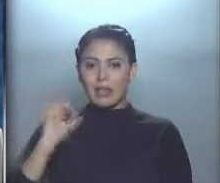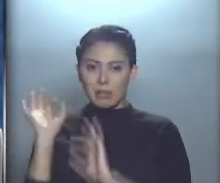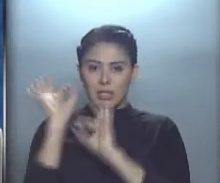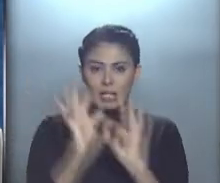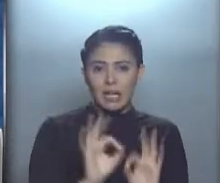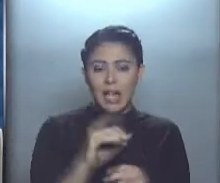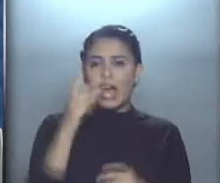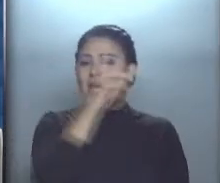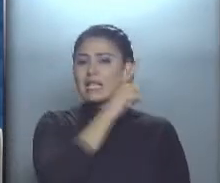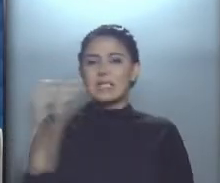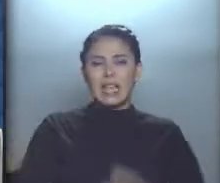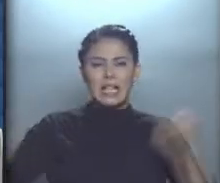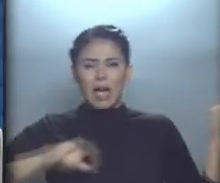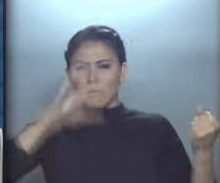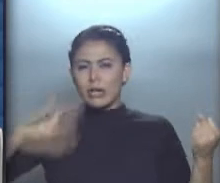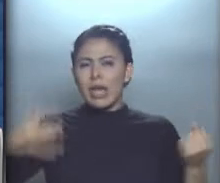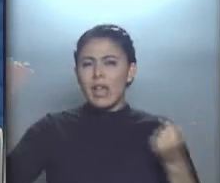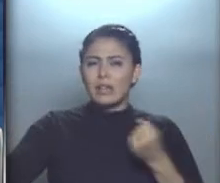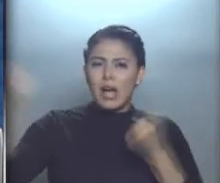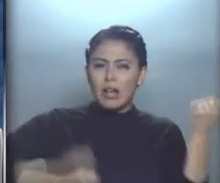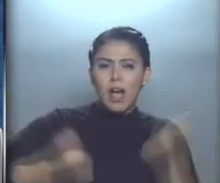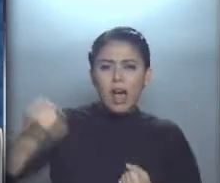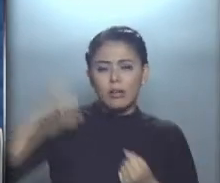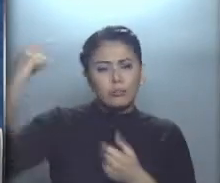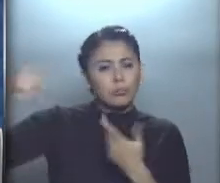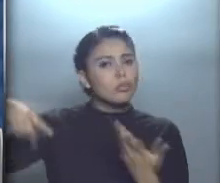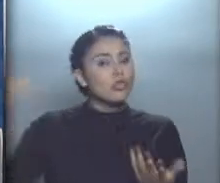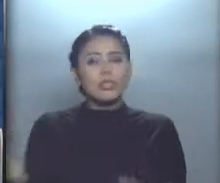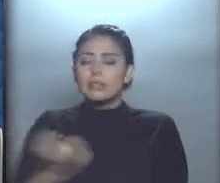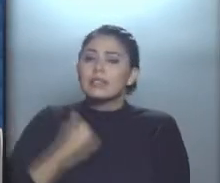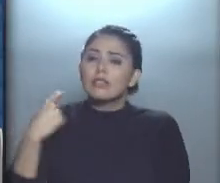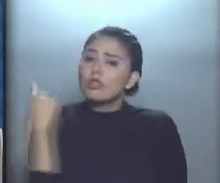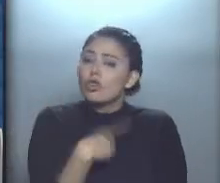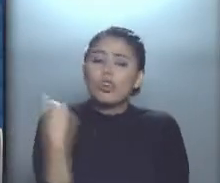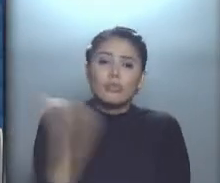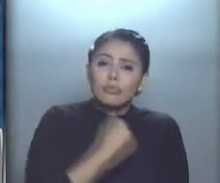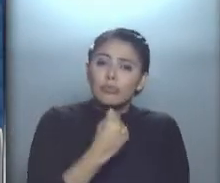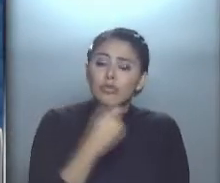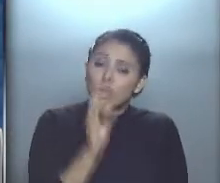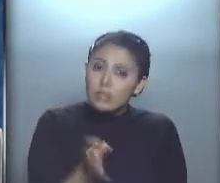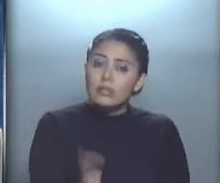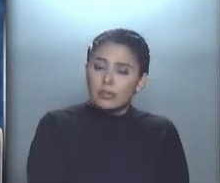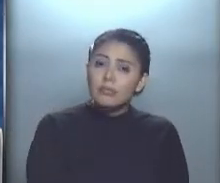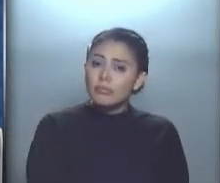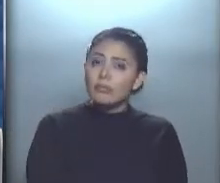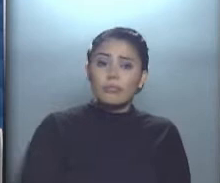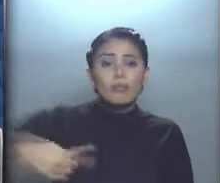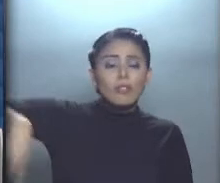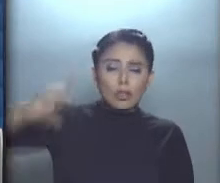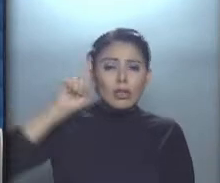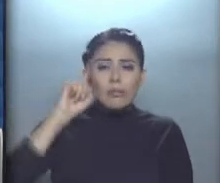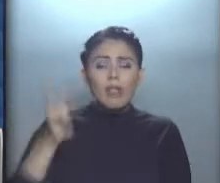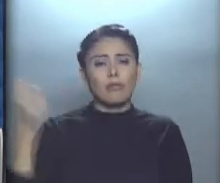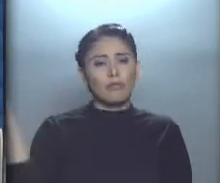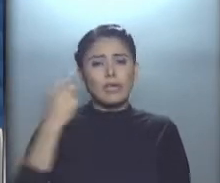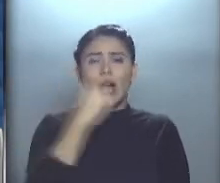100 camionetas, camiones, autos. Es decir, hemos hecho lo humanamente posible y me consta que han hecho lo humanamente